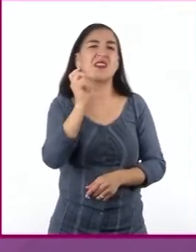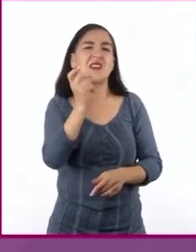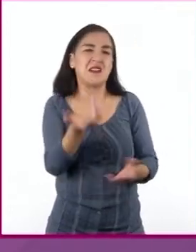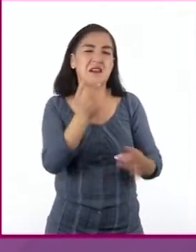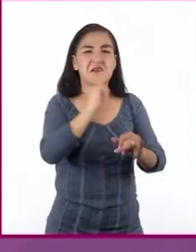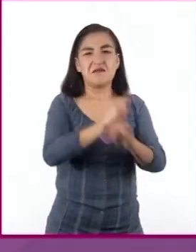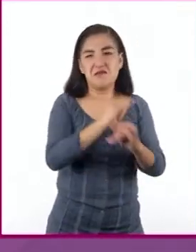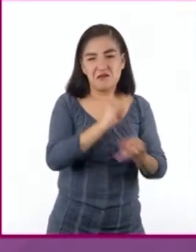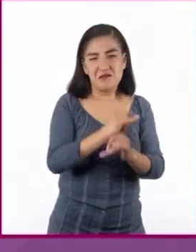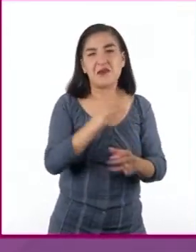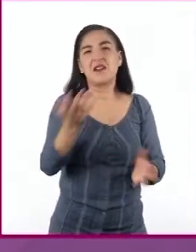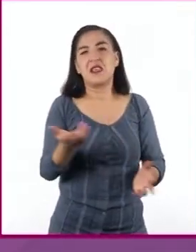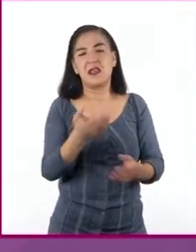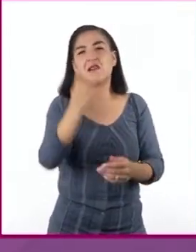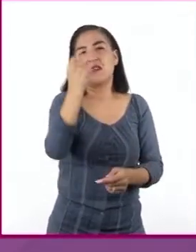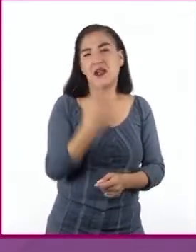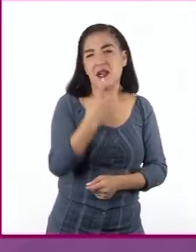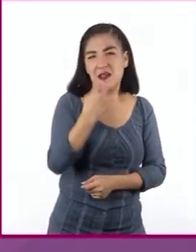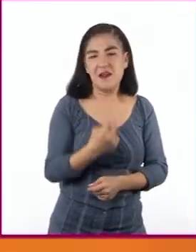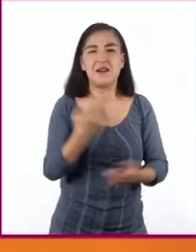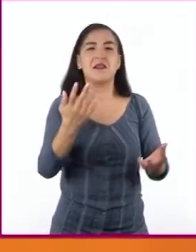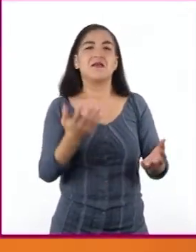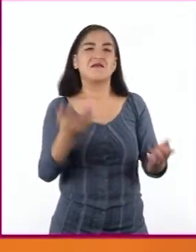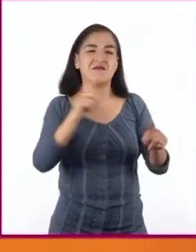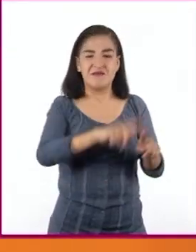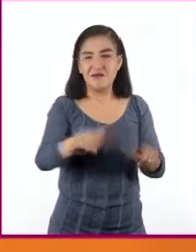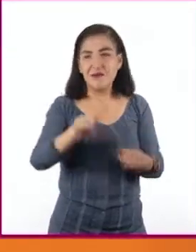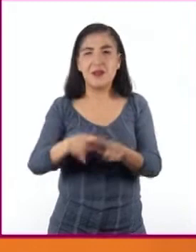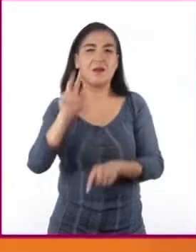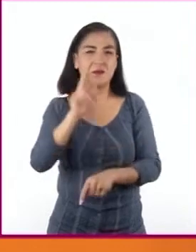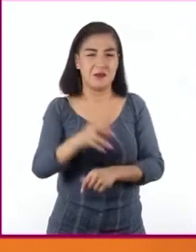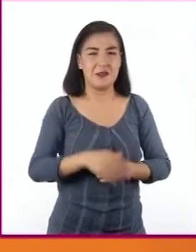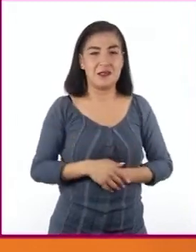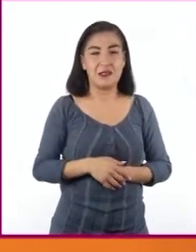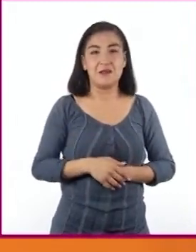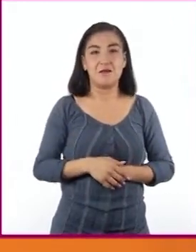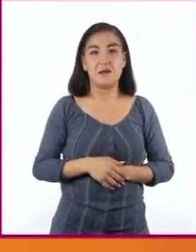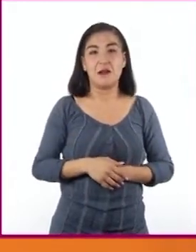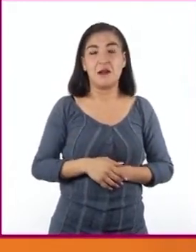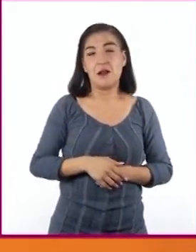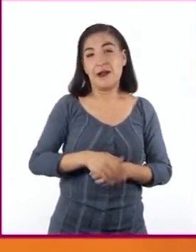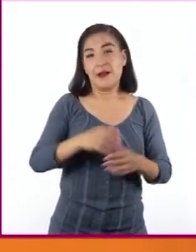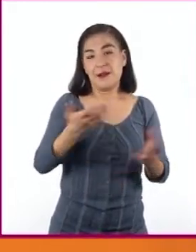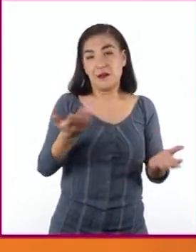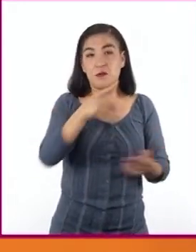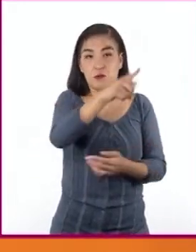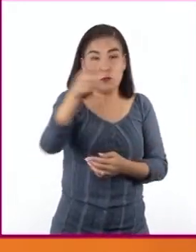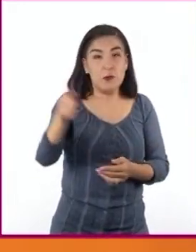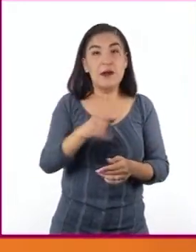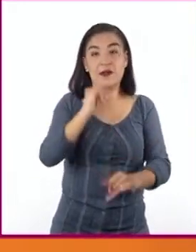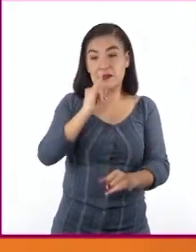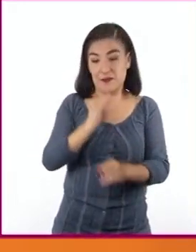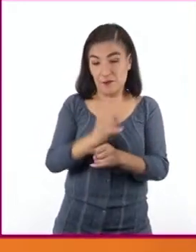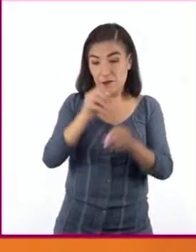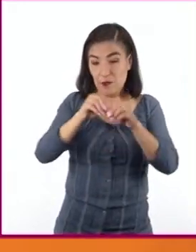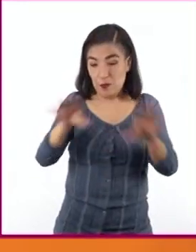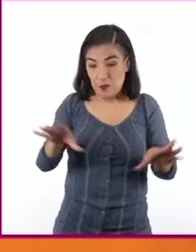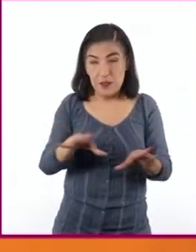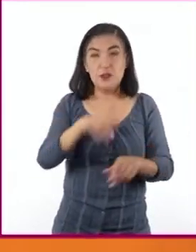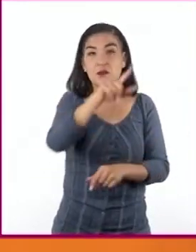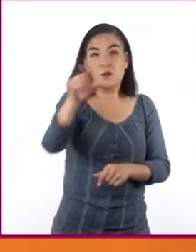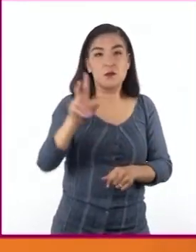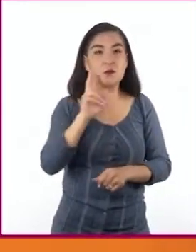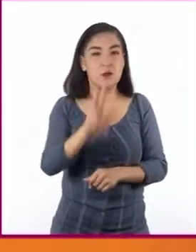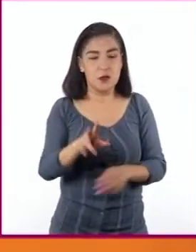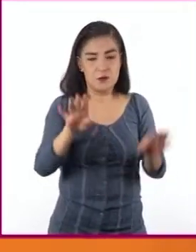sociales y medios de comunicación. Disponer de información permite decidir y actuar en